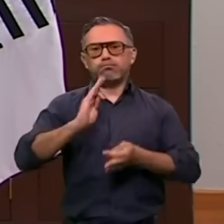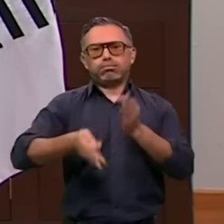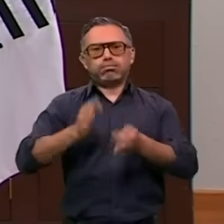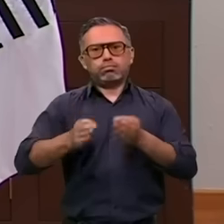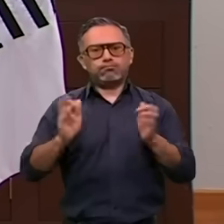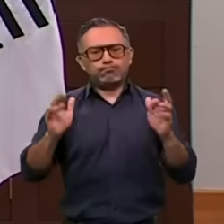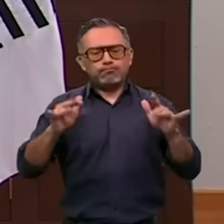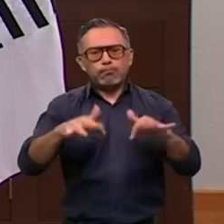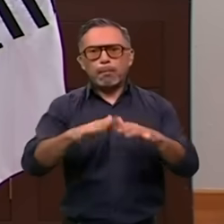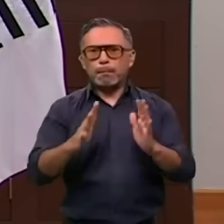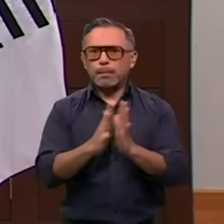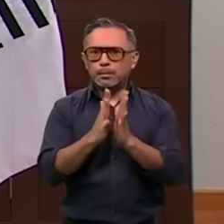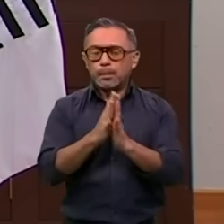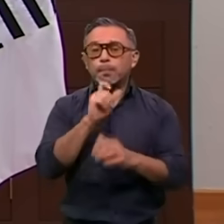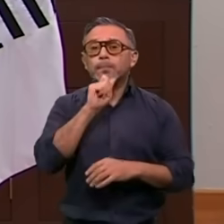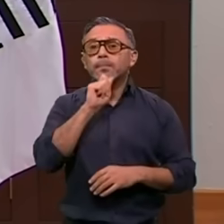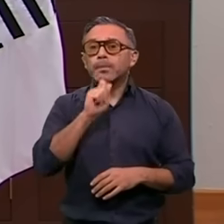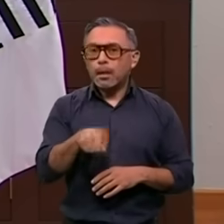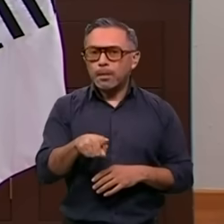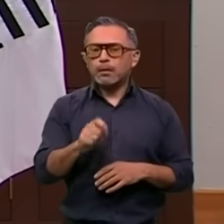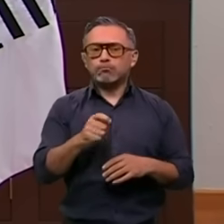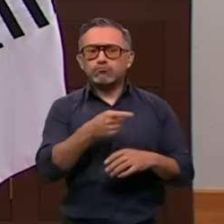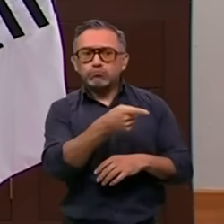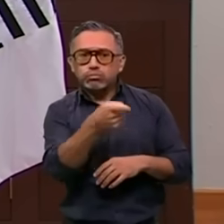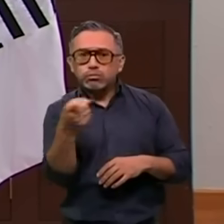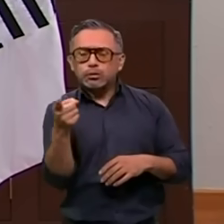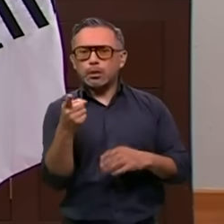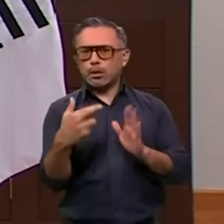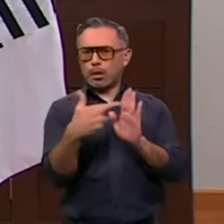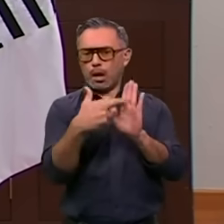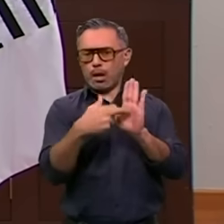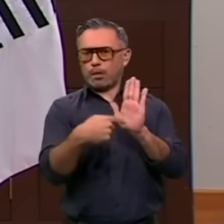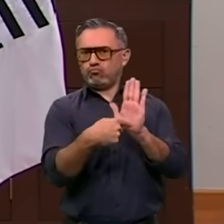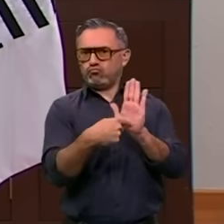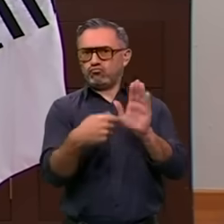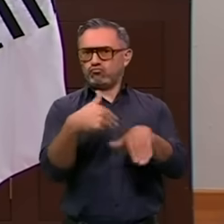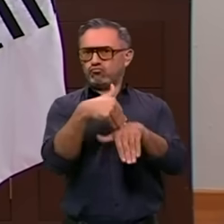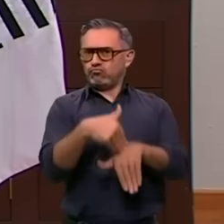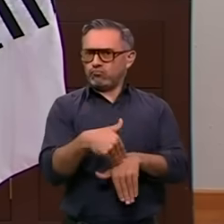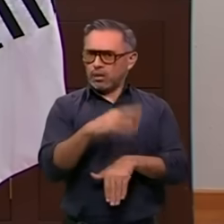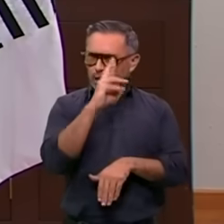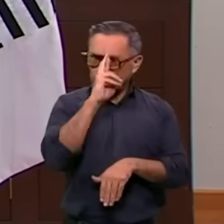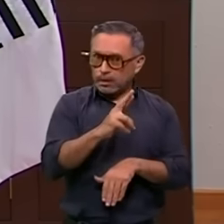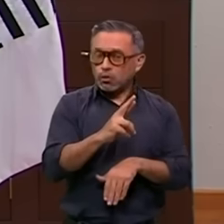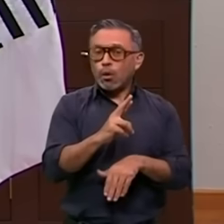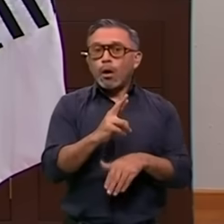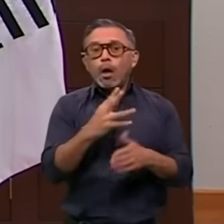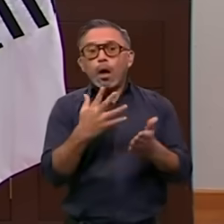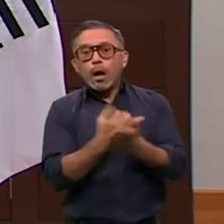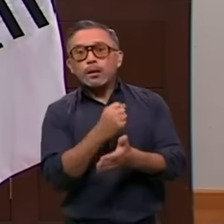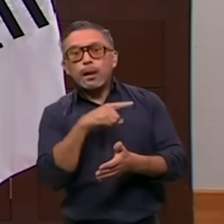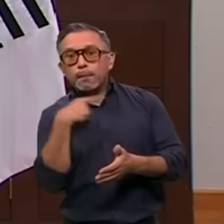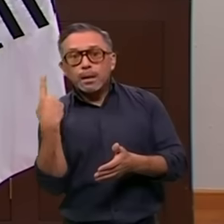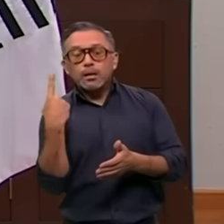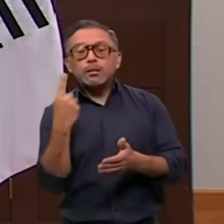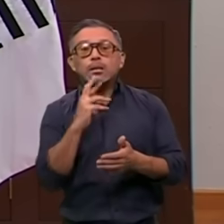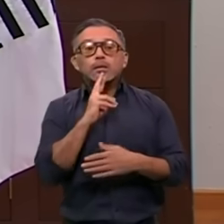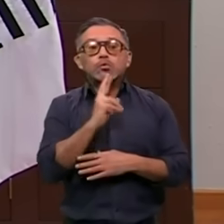de sus actores para respetar las reglas del juego y aceptar los resultados con madurez y responsabilidad.